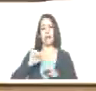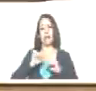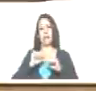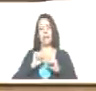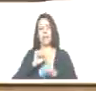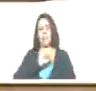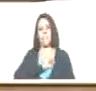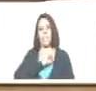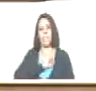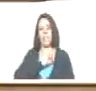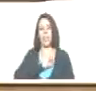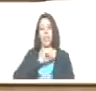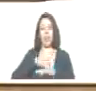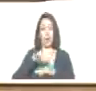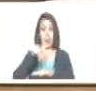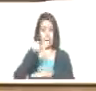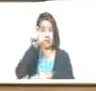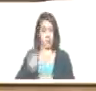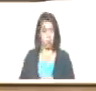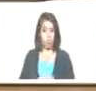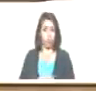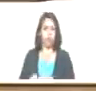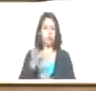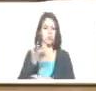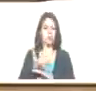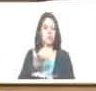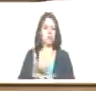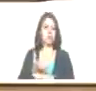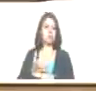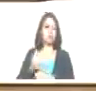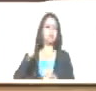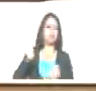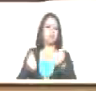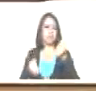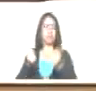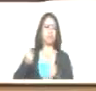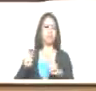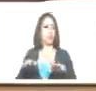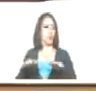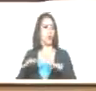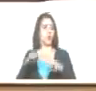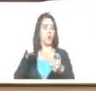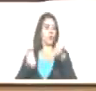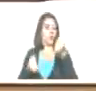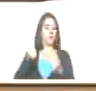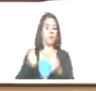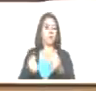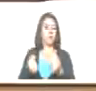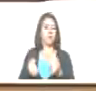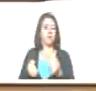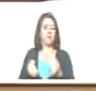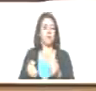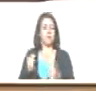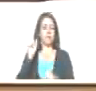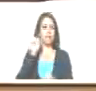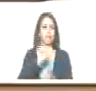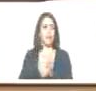Porque ese corrupto que está en las Mercedes con caravana y con camionetota va preso.